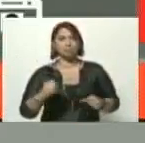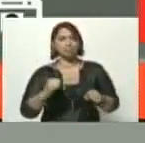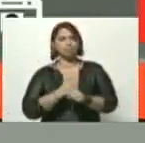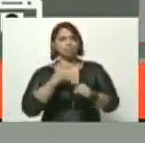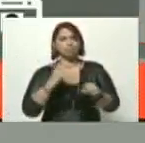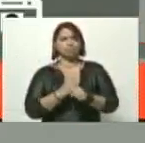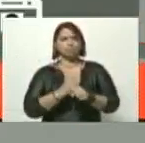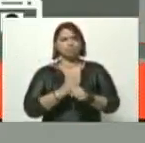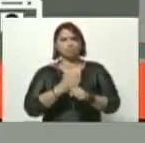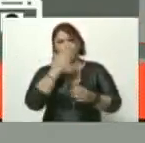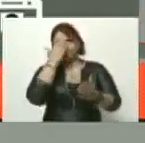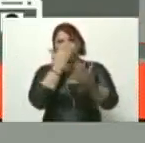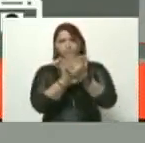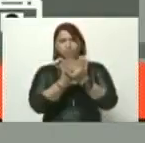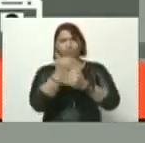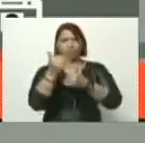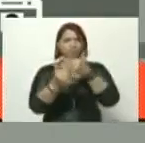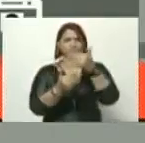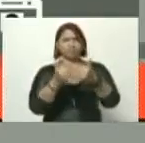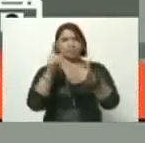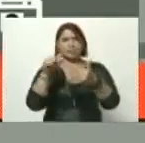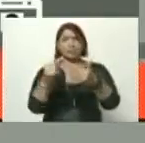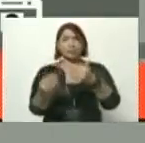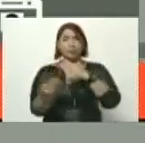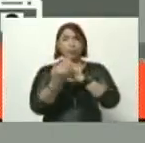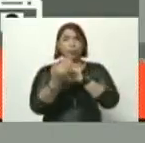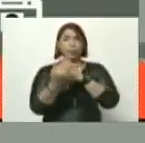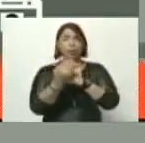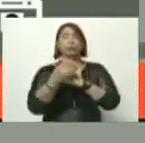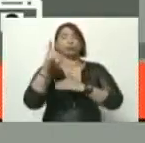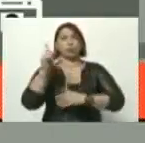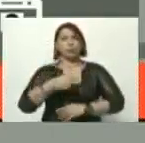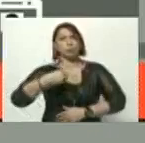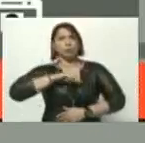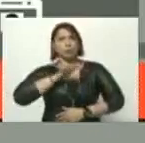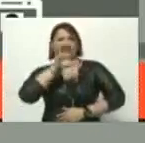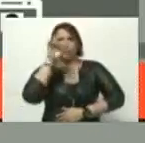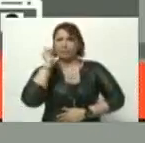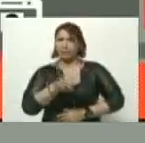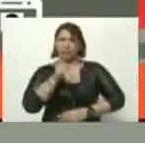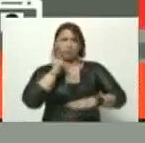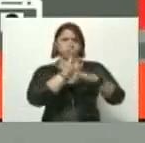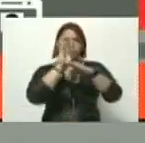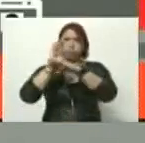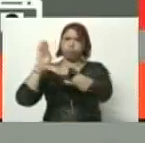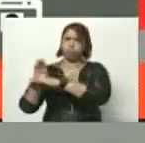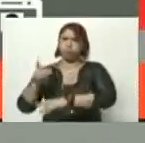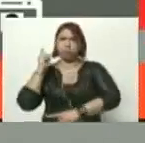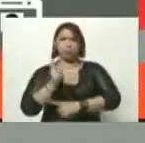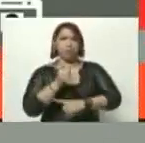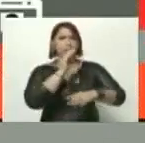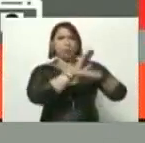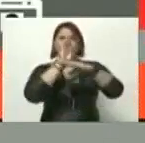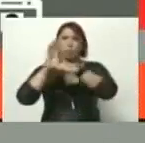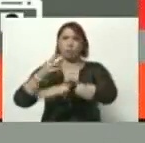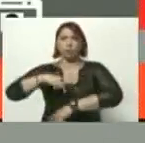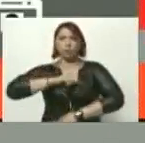trabajando hacia adelante y cuidando nuestro país. Hay que cuidarlo, hay que cuidar a nuestro